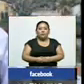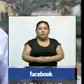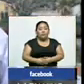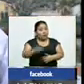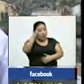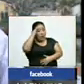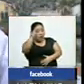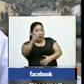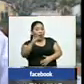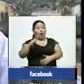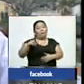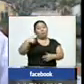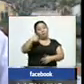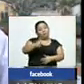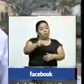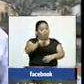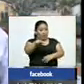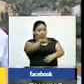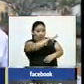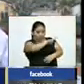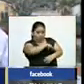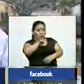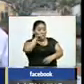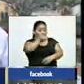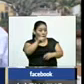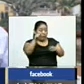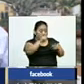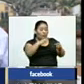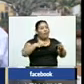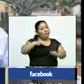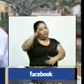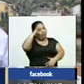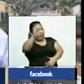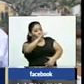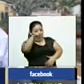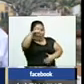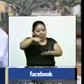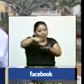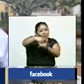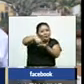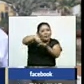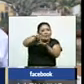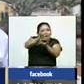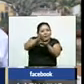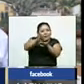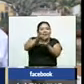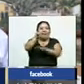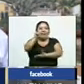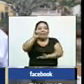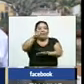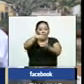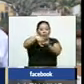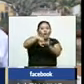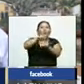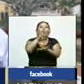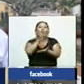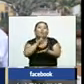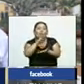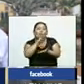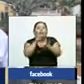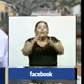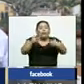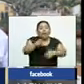Hola, de la Red de Noticias Alvavisión. Qué gusto saludarles desde Tocigalpa, la capital de Honduras, para llevarles este informe especial